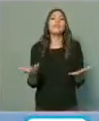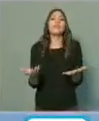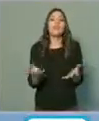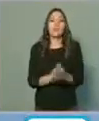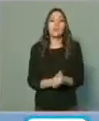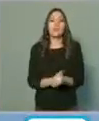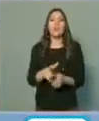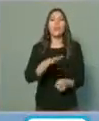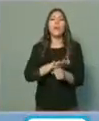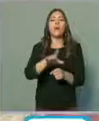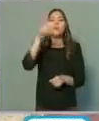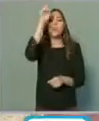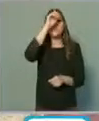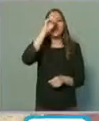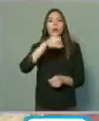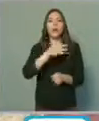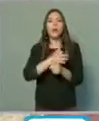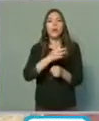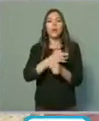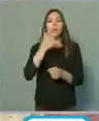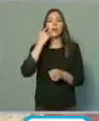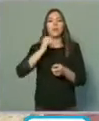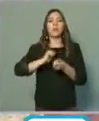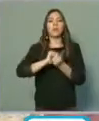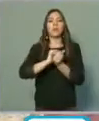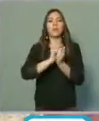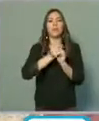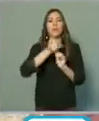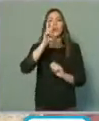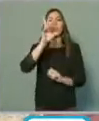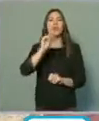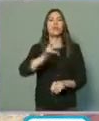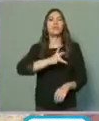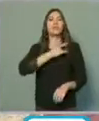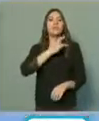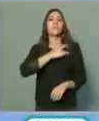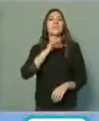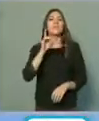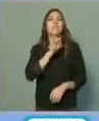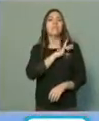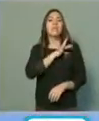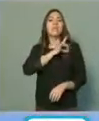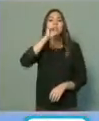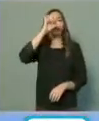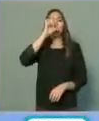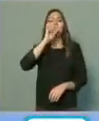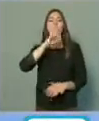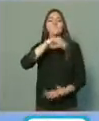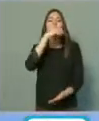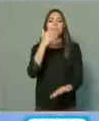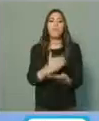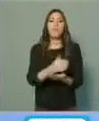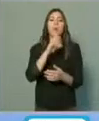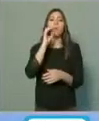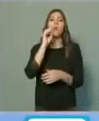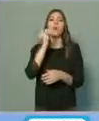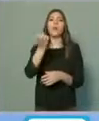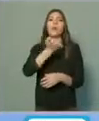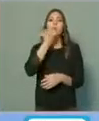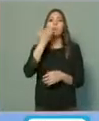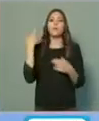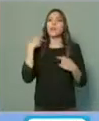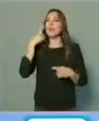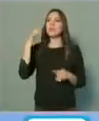¿Qué les recomiendas actualmente para que sobrepasen esas anclas emocionales o de que fueron exhibidos en clases de una